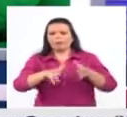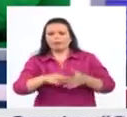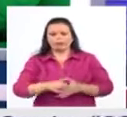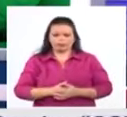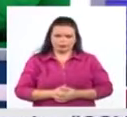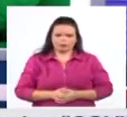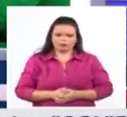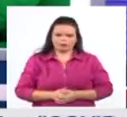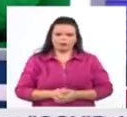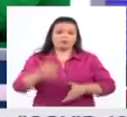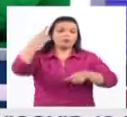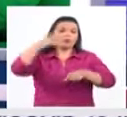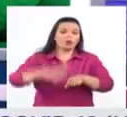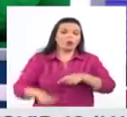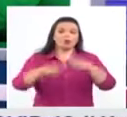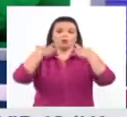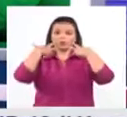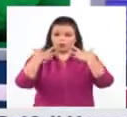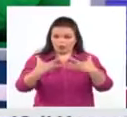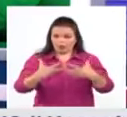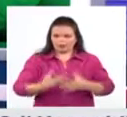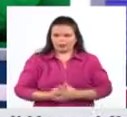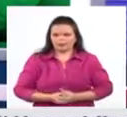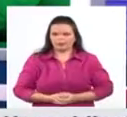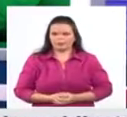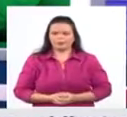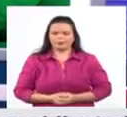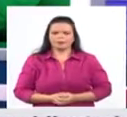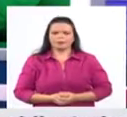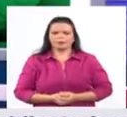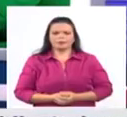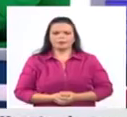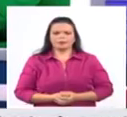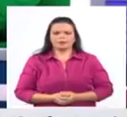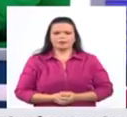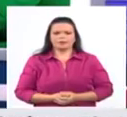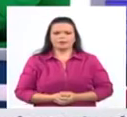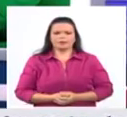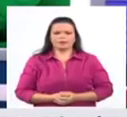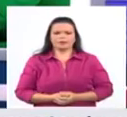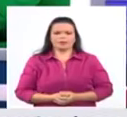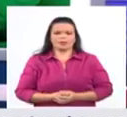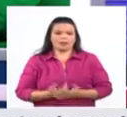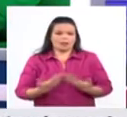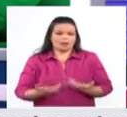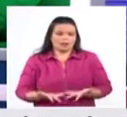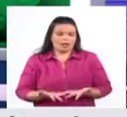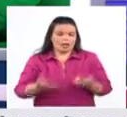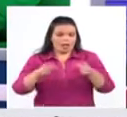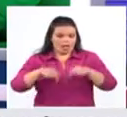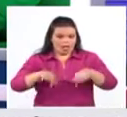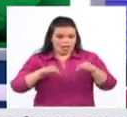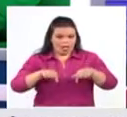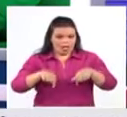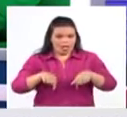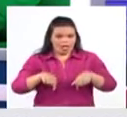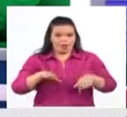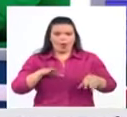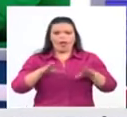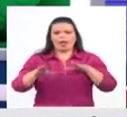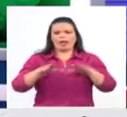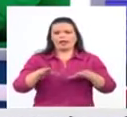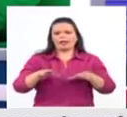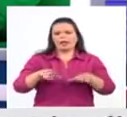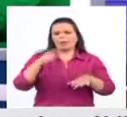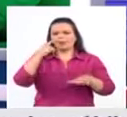la atención para bien es el hecho de que no estamos encontrando ni en consulta ni en la literatura de que los niños